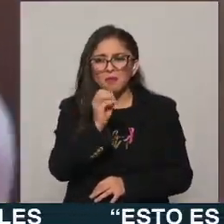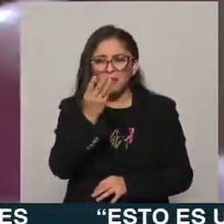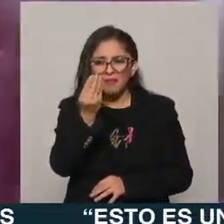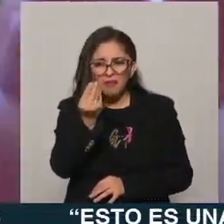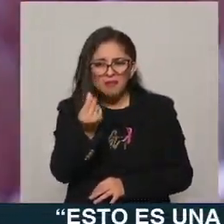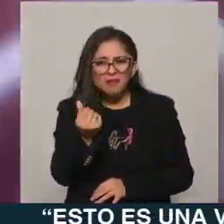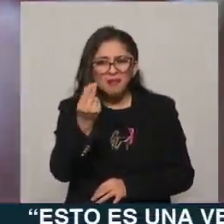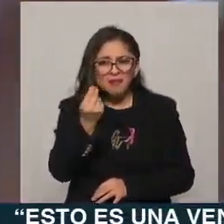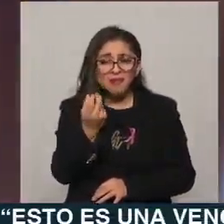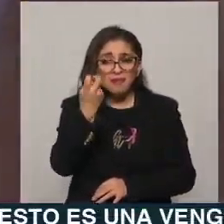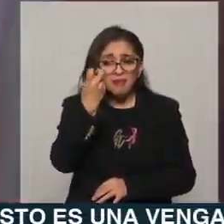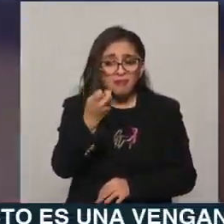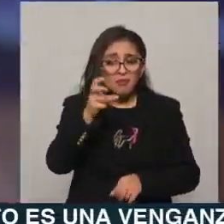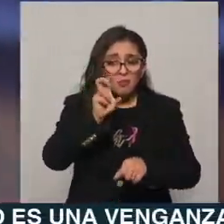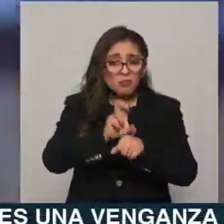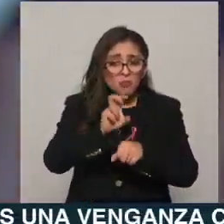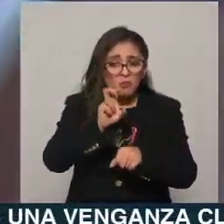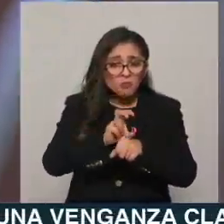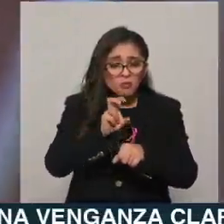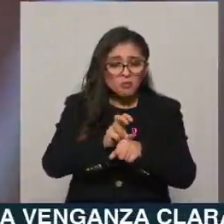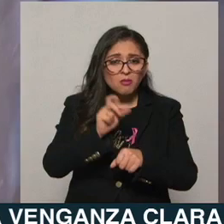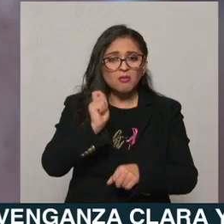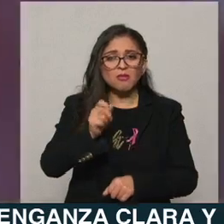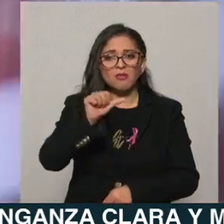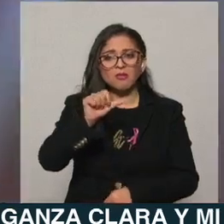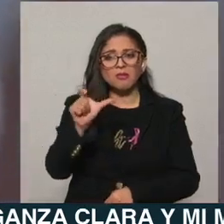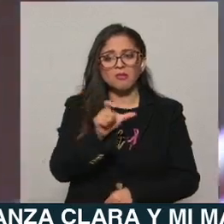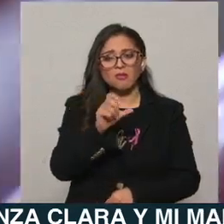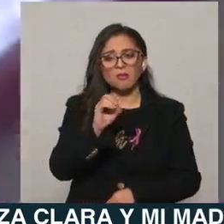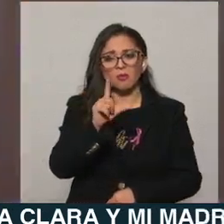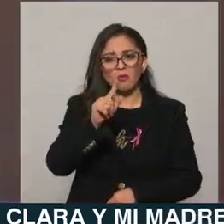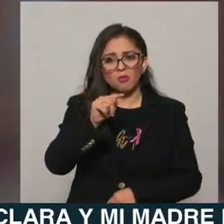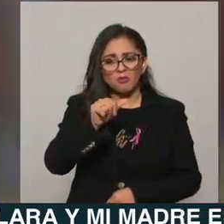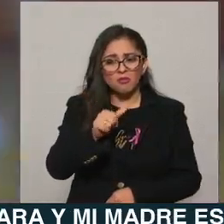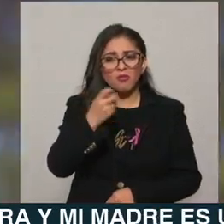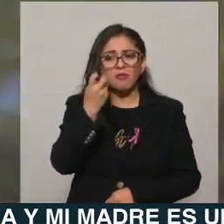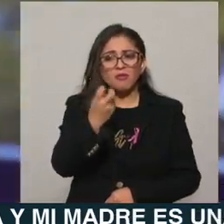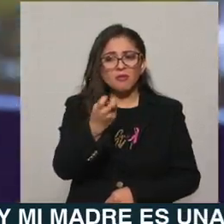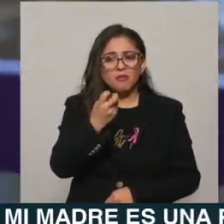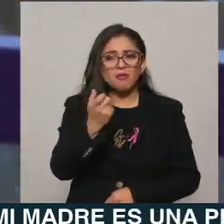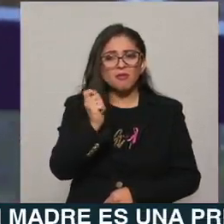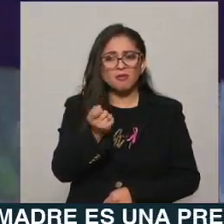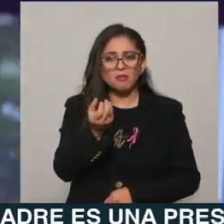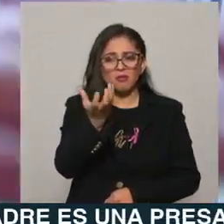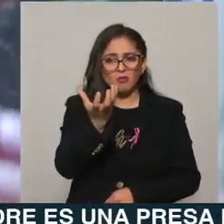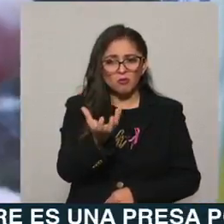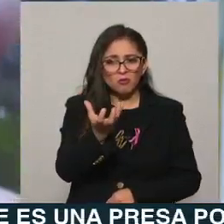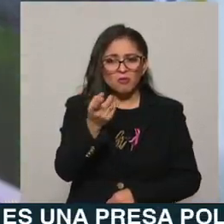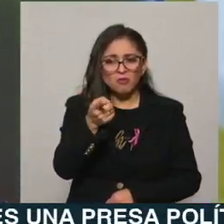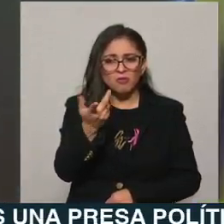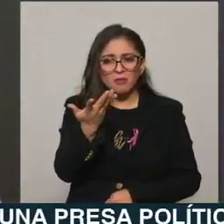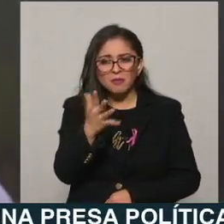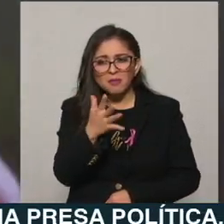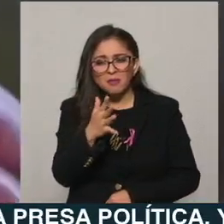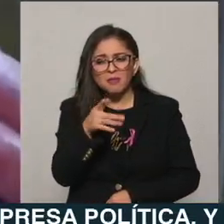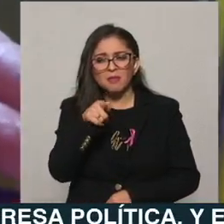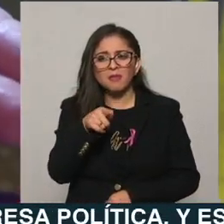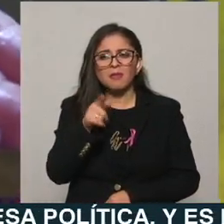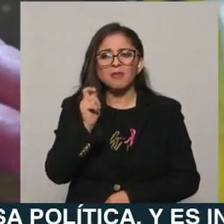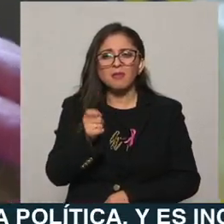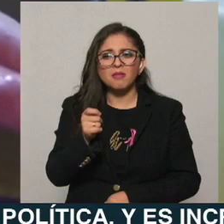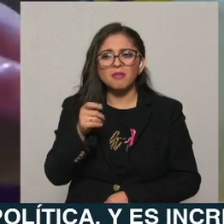viscoso, son todos los huevecillos de la ajolota. De hecho, este es un desove grande, aproximadamente